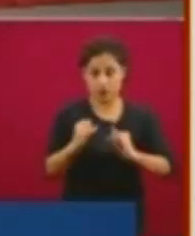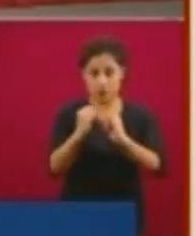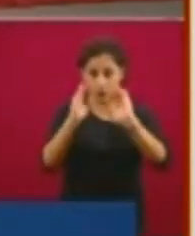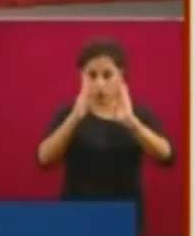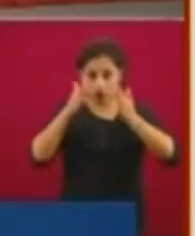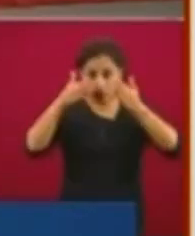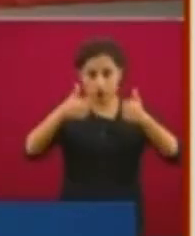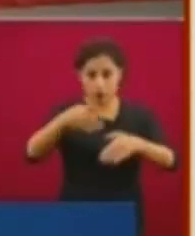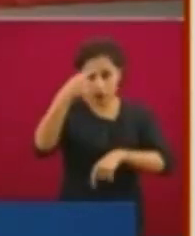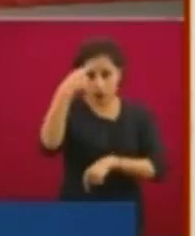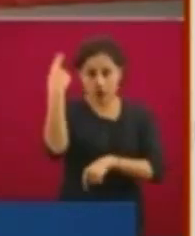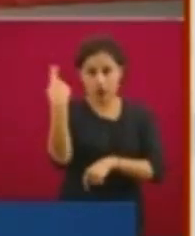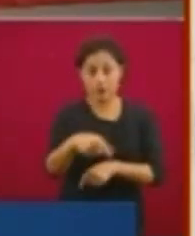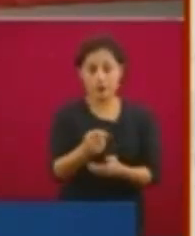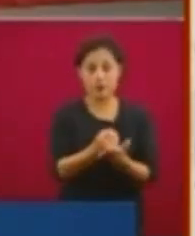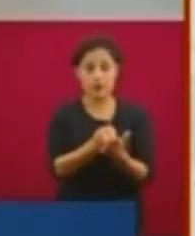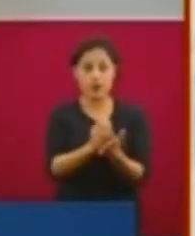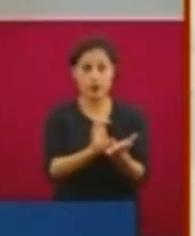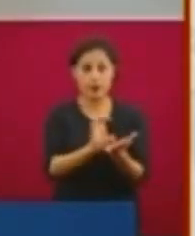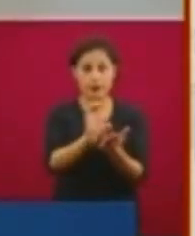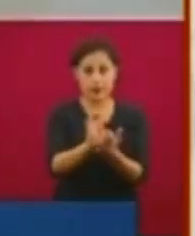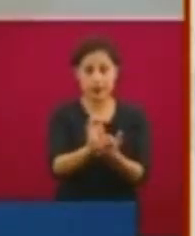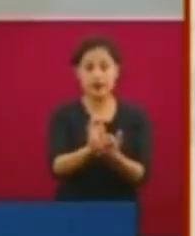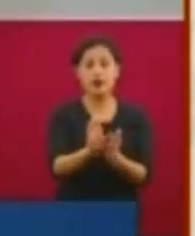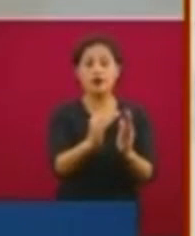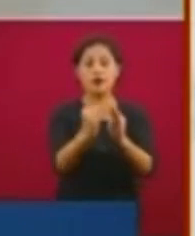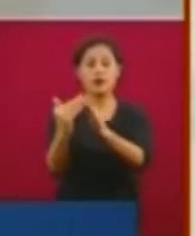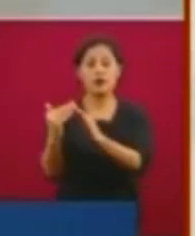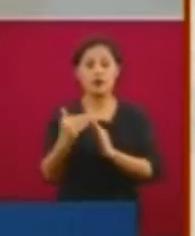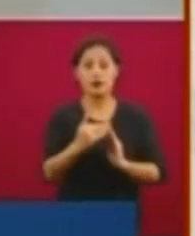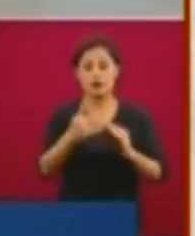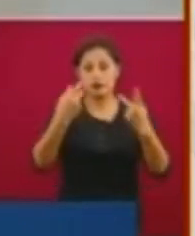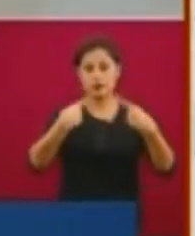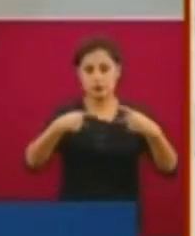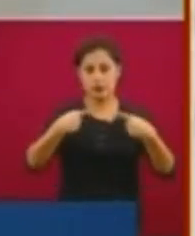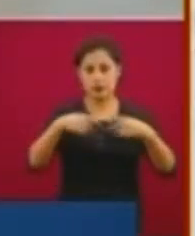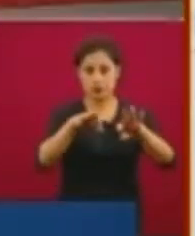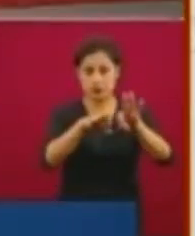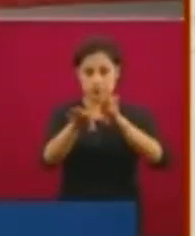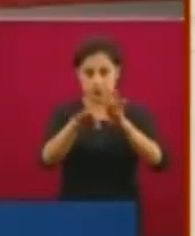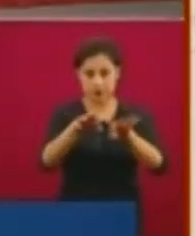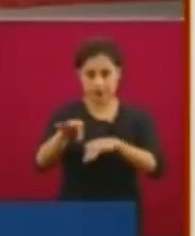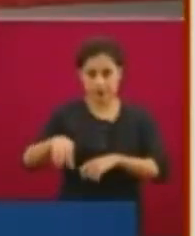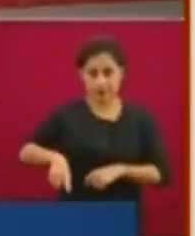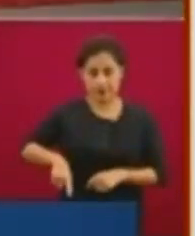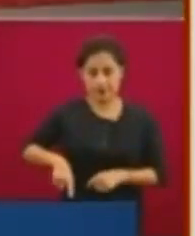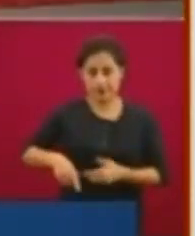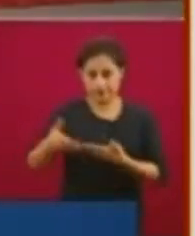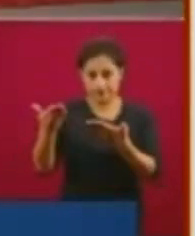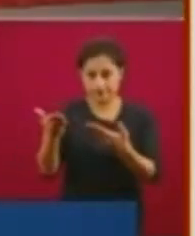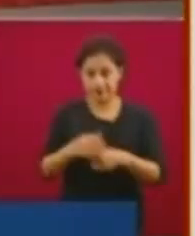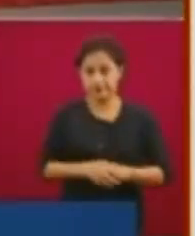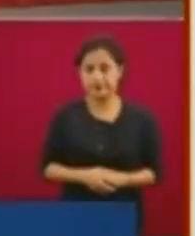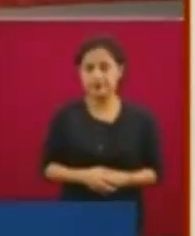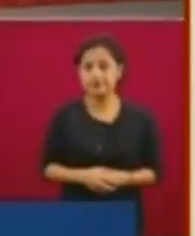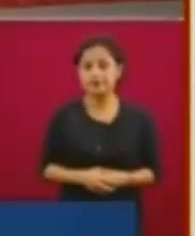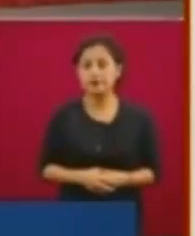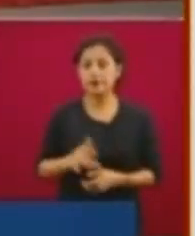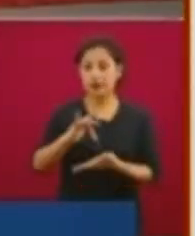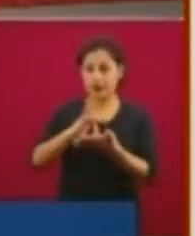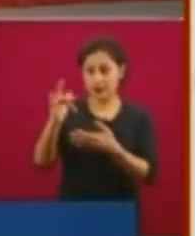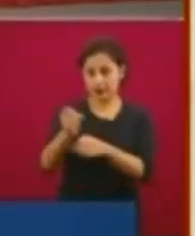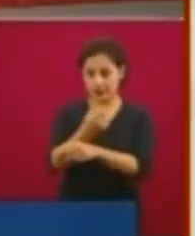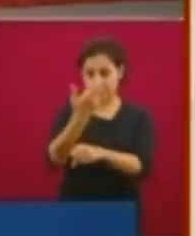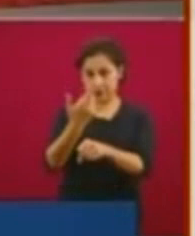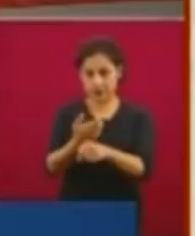déficit que tenemos en materia habitacional en el país se está centrando en necesidades de mejoramiento o ampliación de la vivienda que